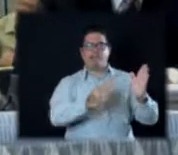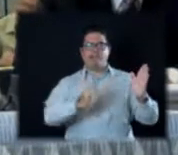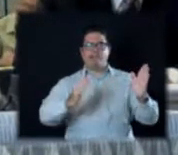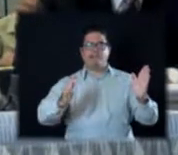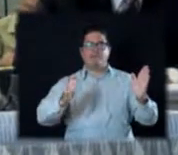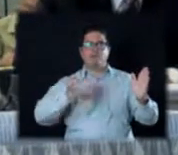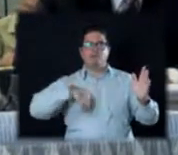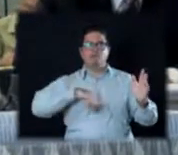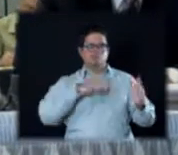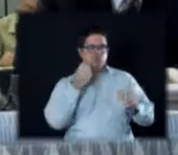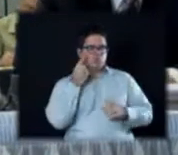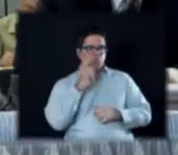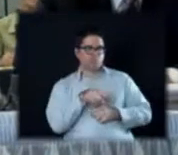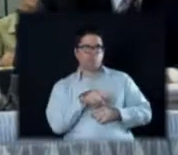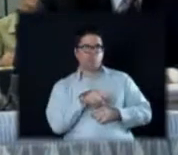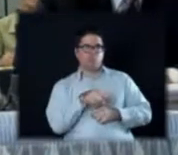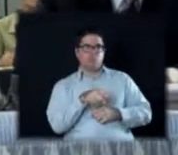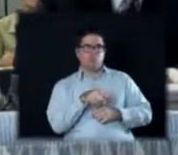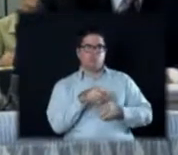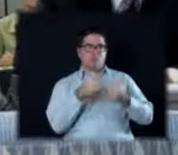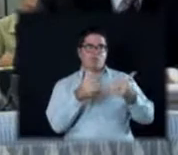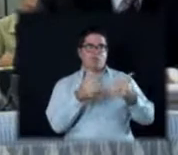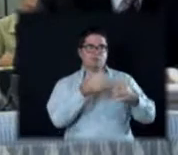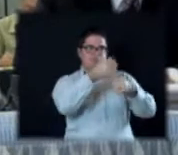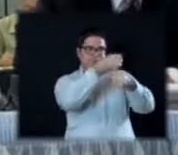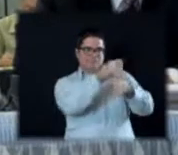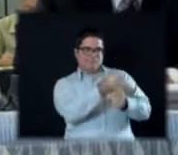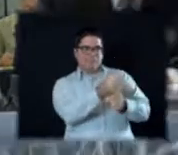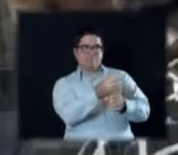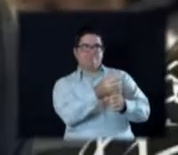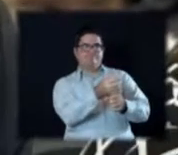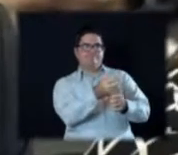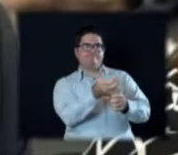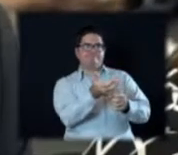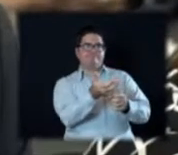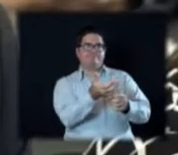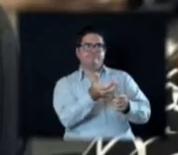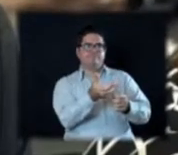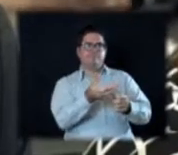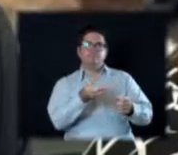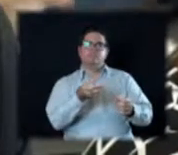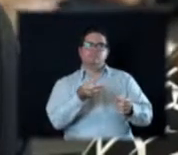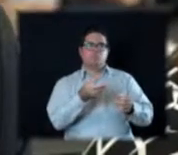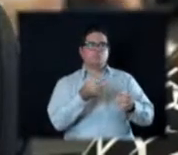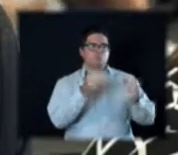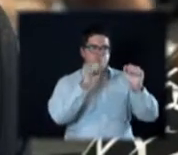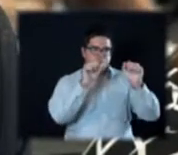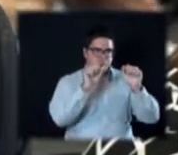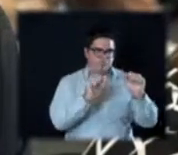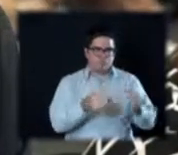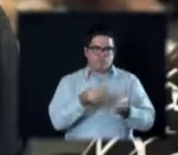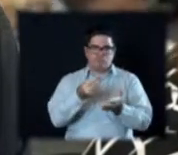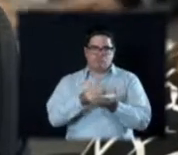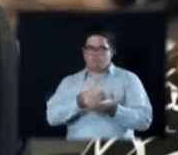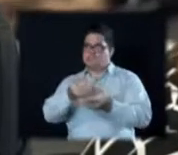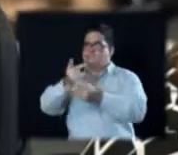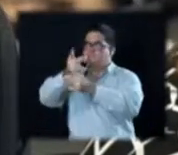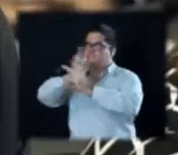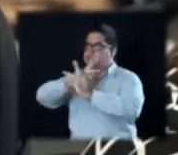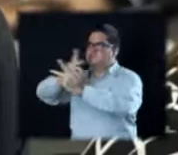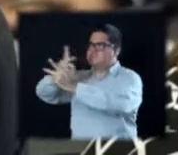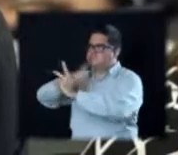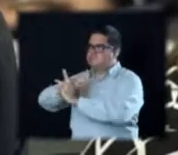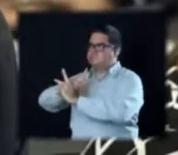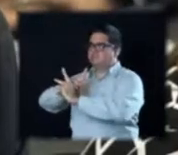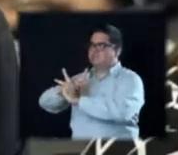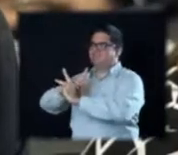una vez descubrimos que nos permitía crear la imagen de que tenemos la capacidad de tomar préstamos,